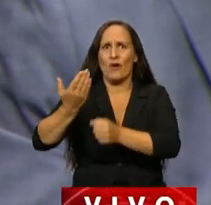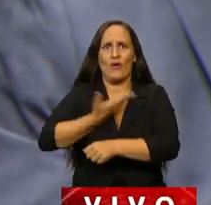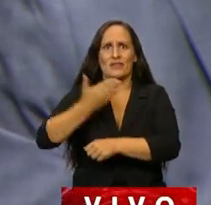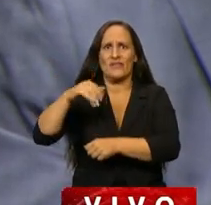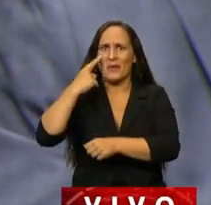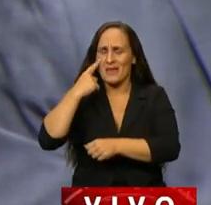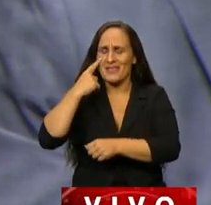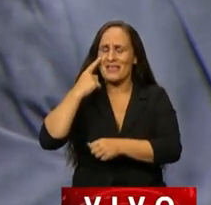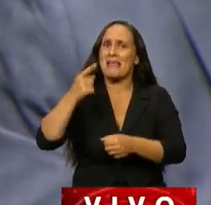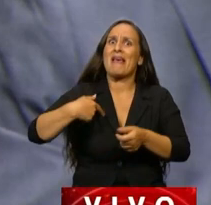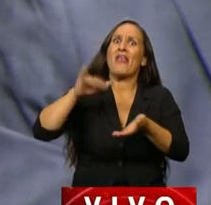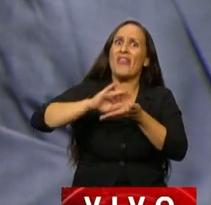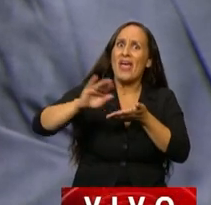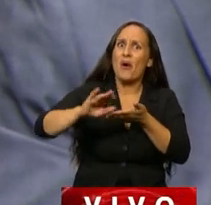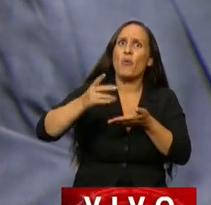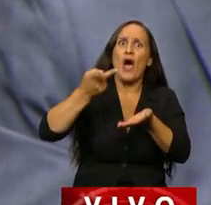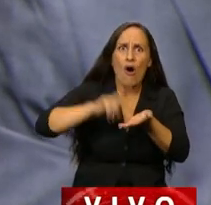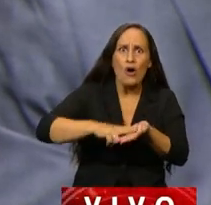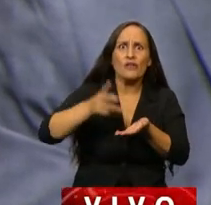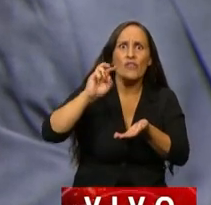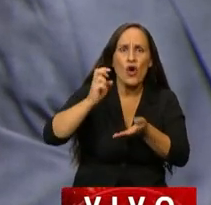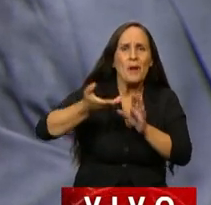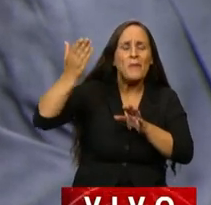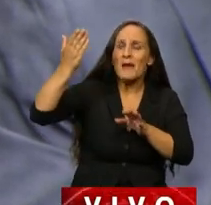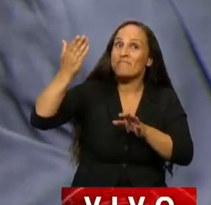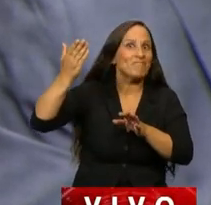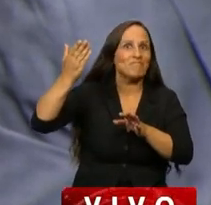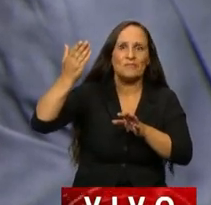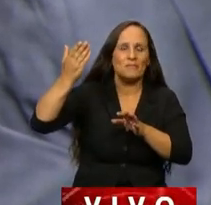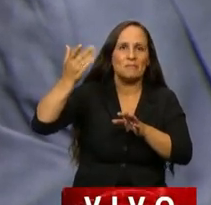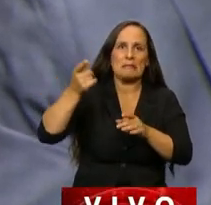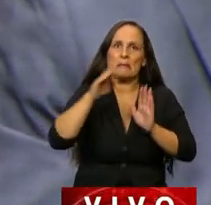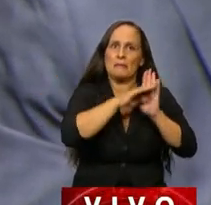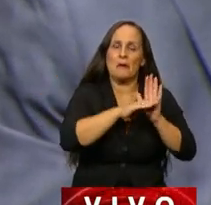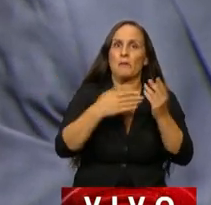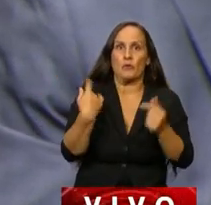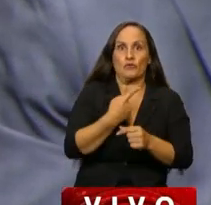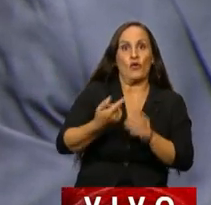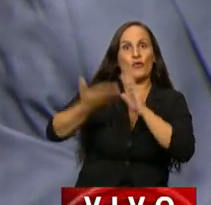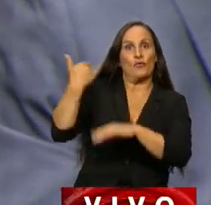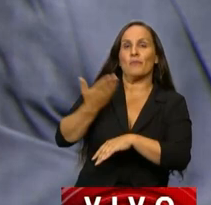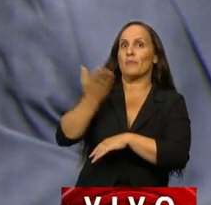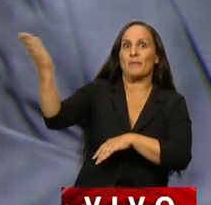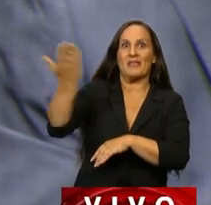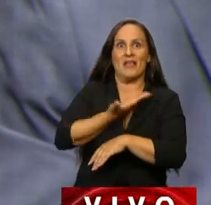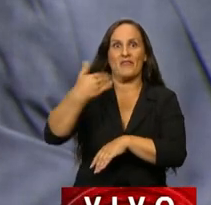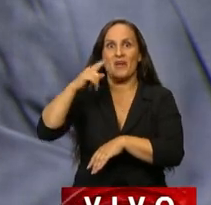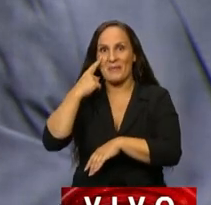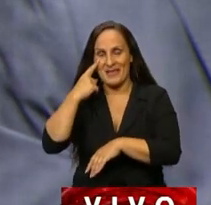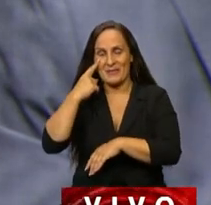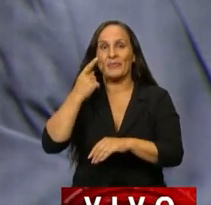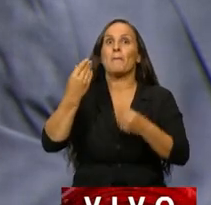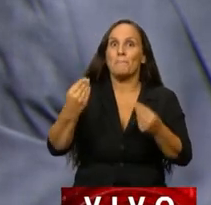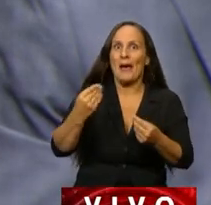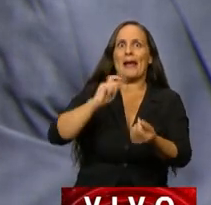acumular nueva deuda en dólares. Es decir, le pedimos plata al fondo para pagarle al fondo